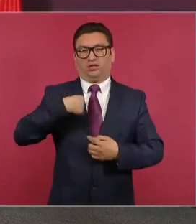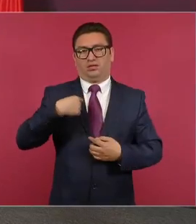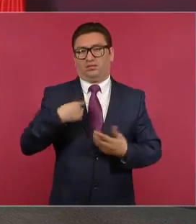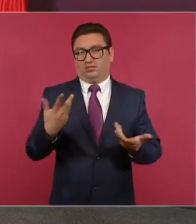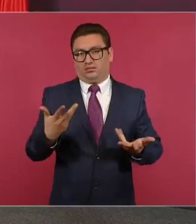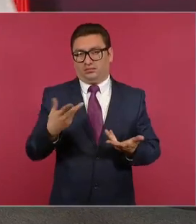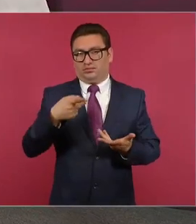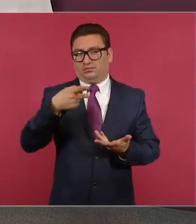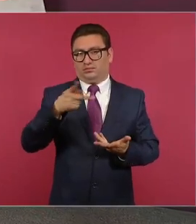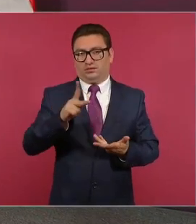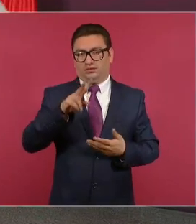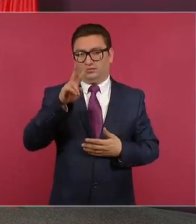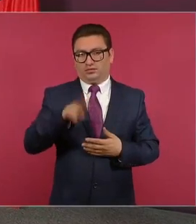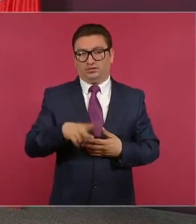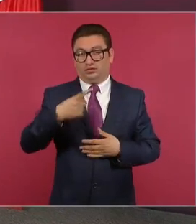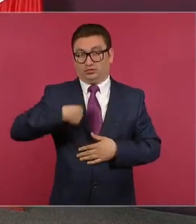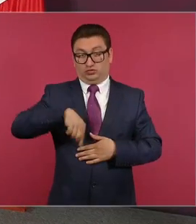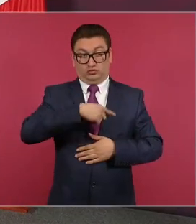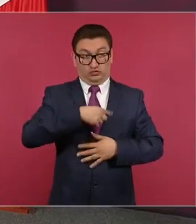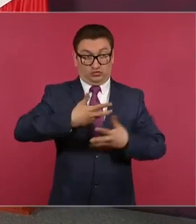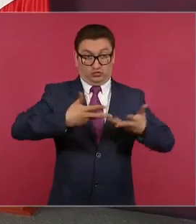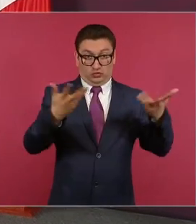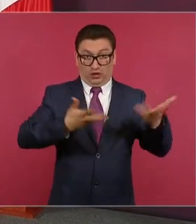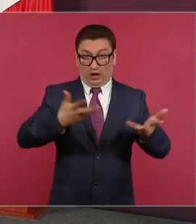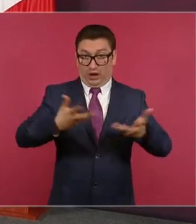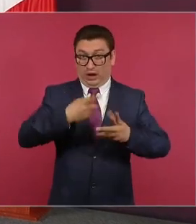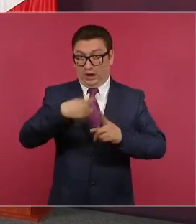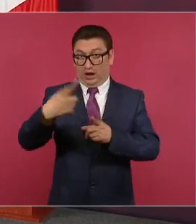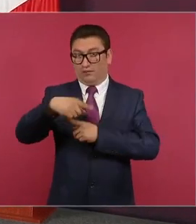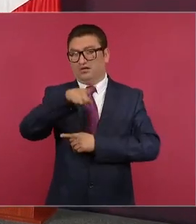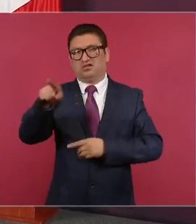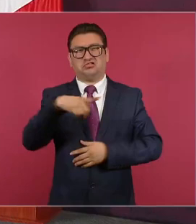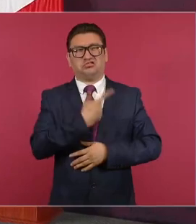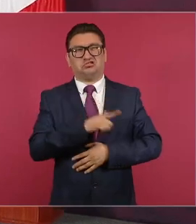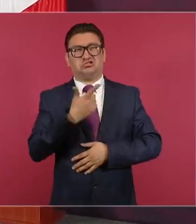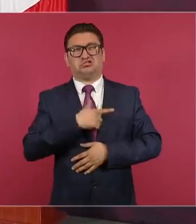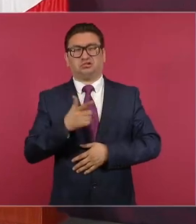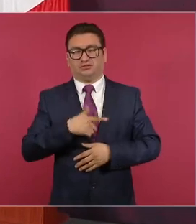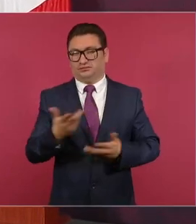Entonces, nada de lo que hacemos les gusta,